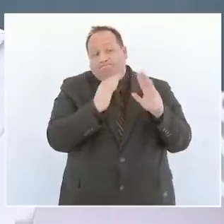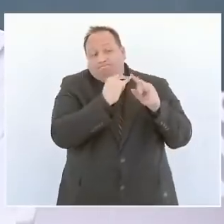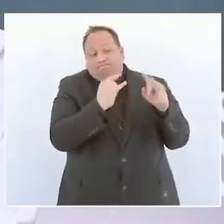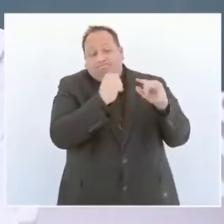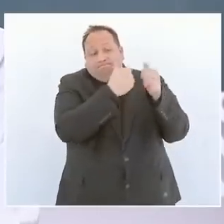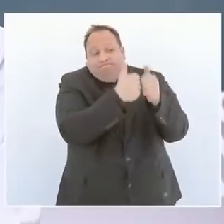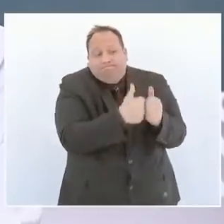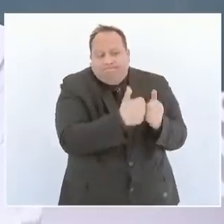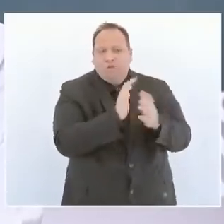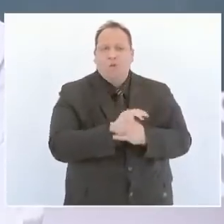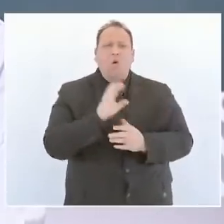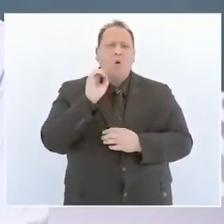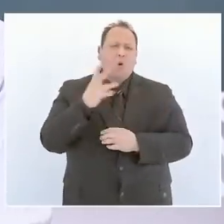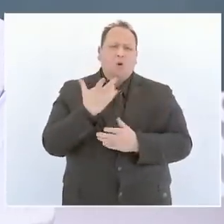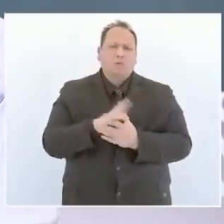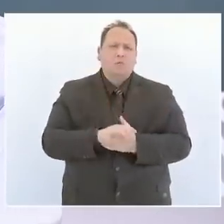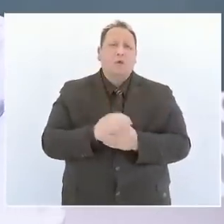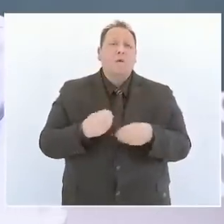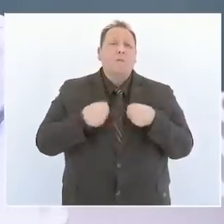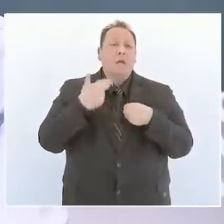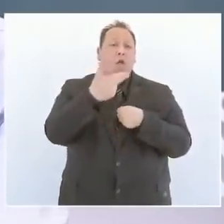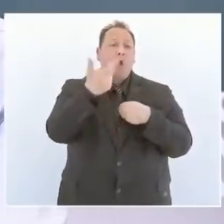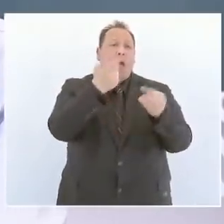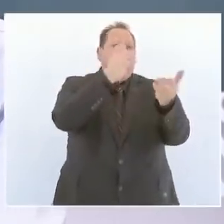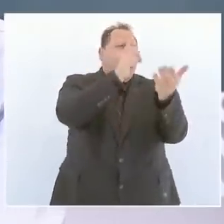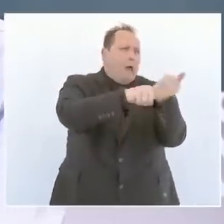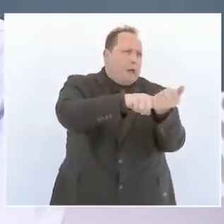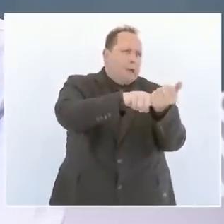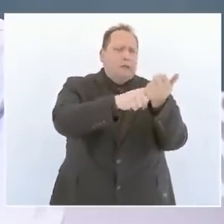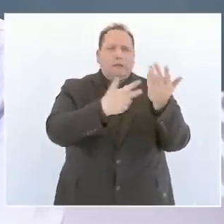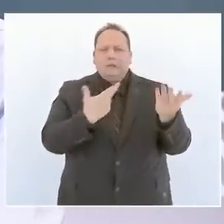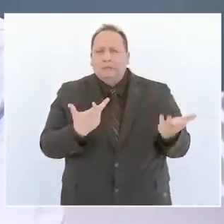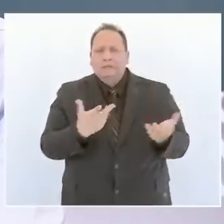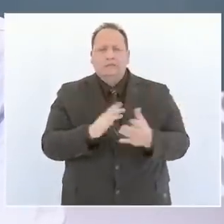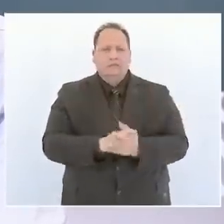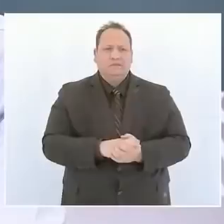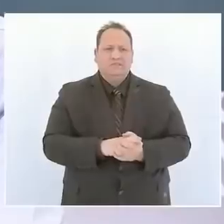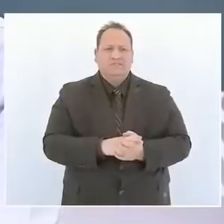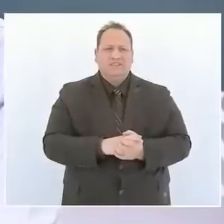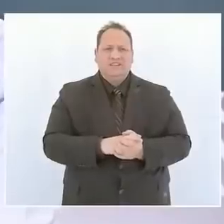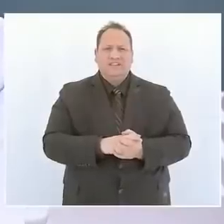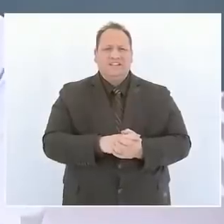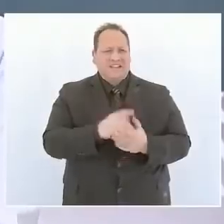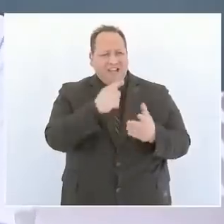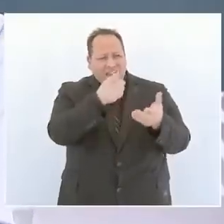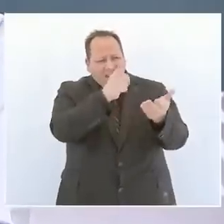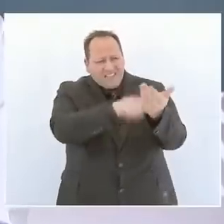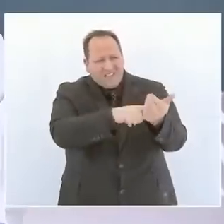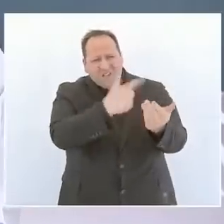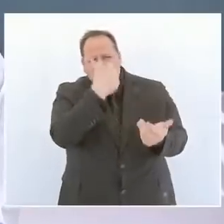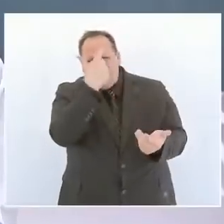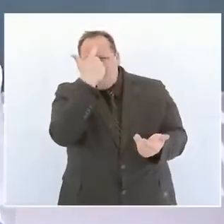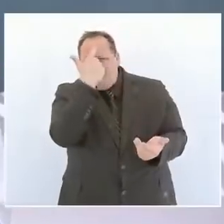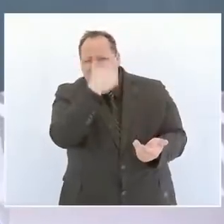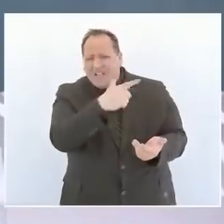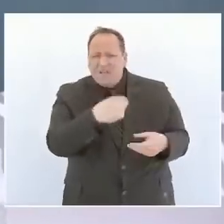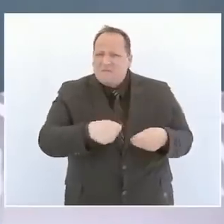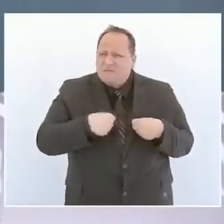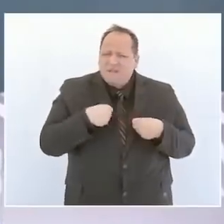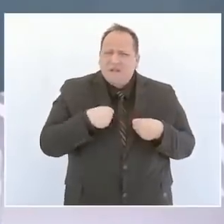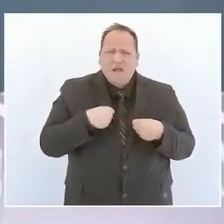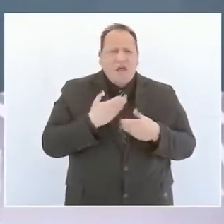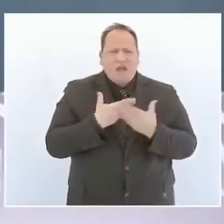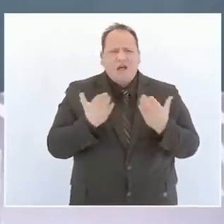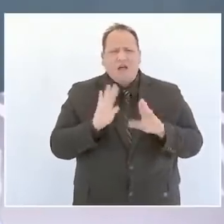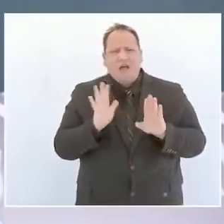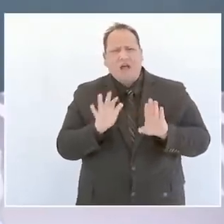o quedarse a vivir en hoteles, en situaciones deplorables. Ahora